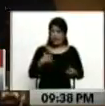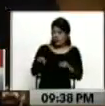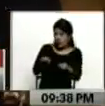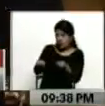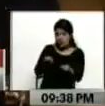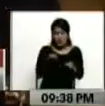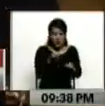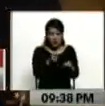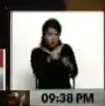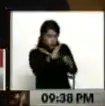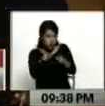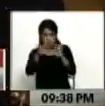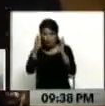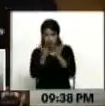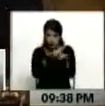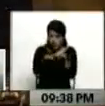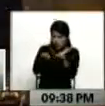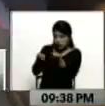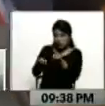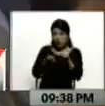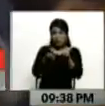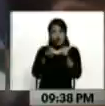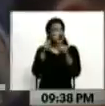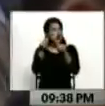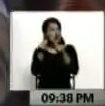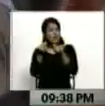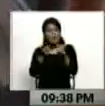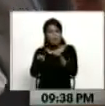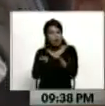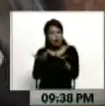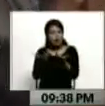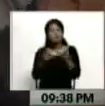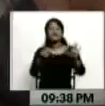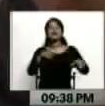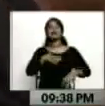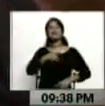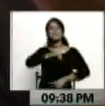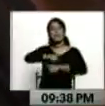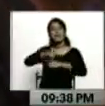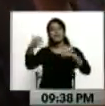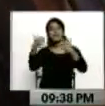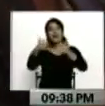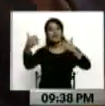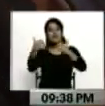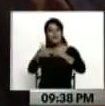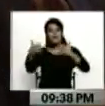que pretende seguir dominando al mundo a través de la guerra